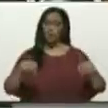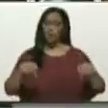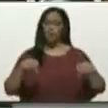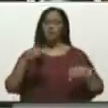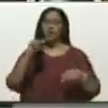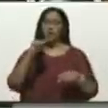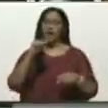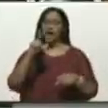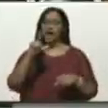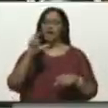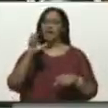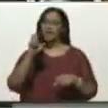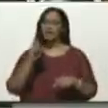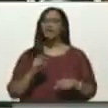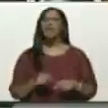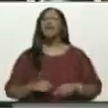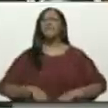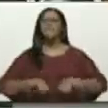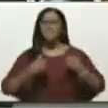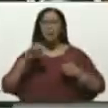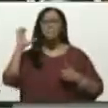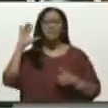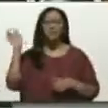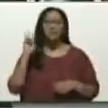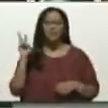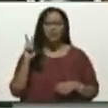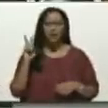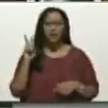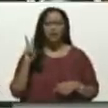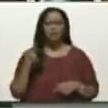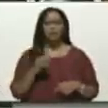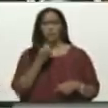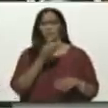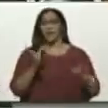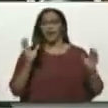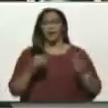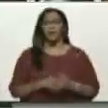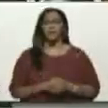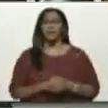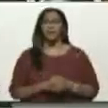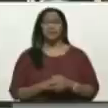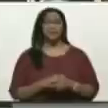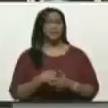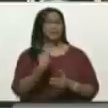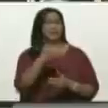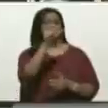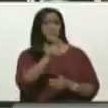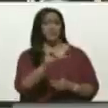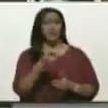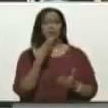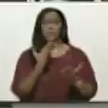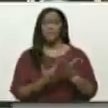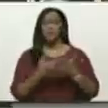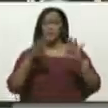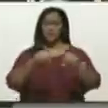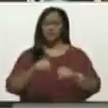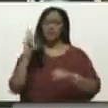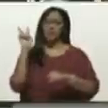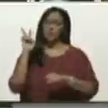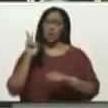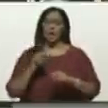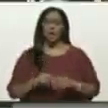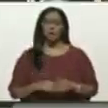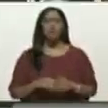Saab es más patriota venezolano. Menos que esos que han pedido invasiones a Venezuela. Y